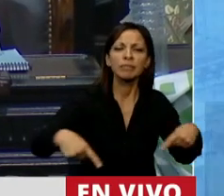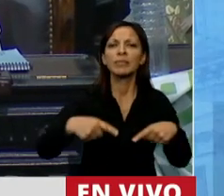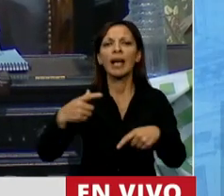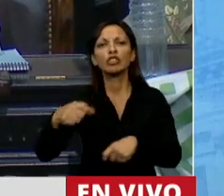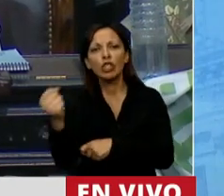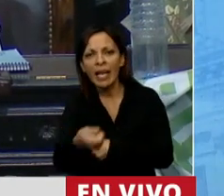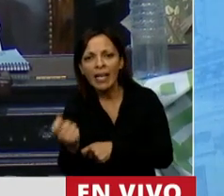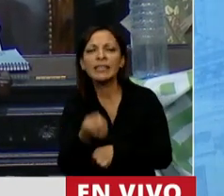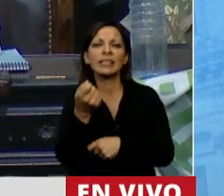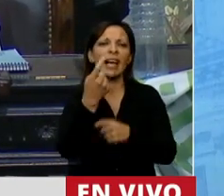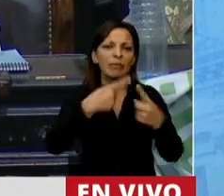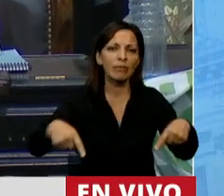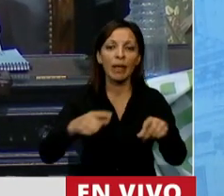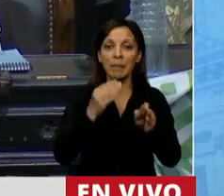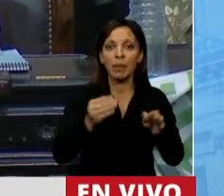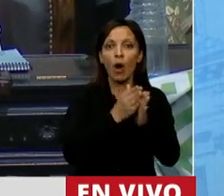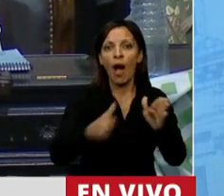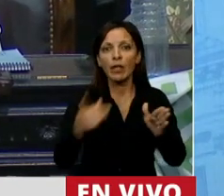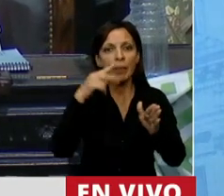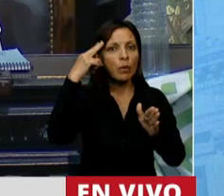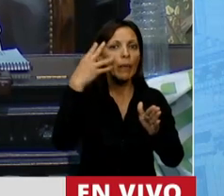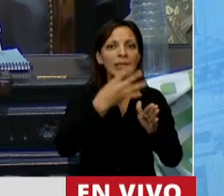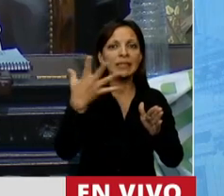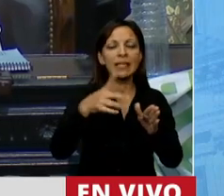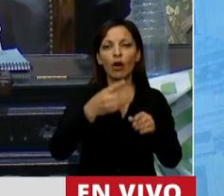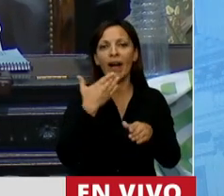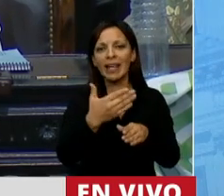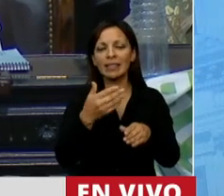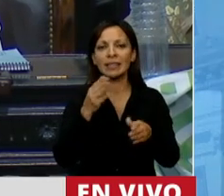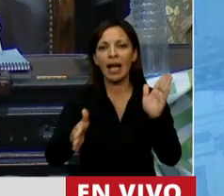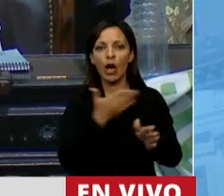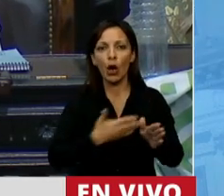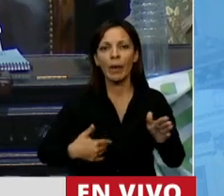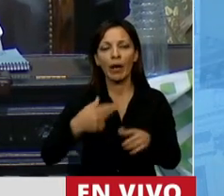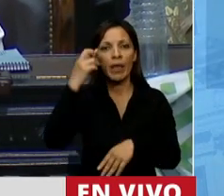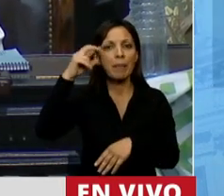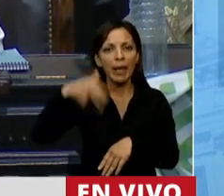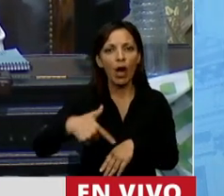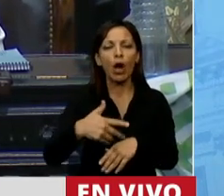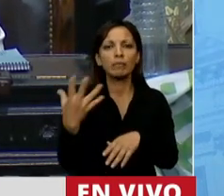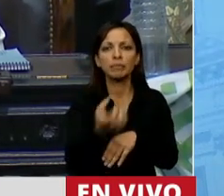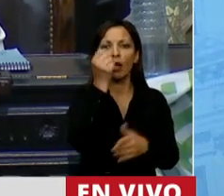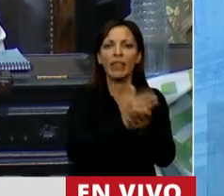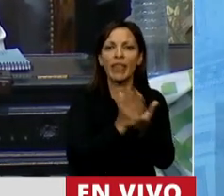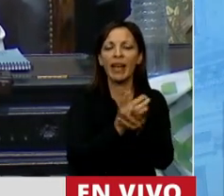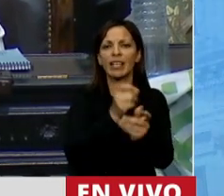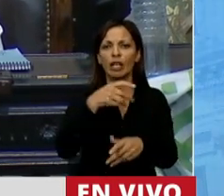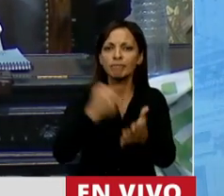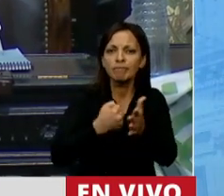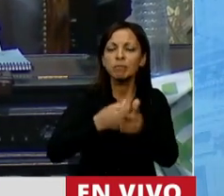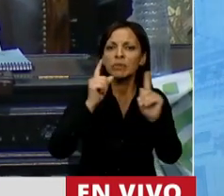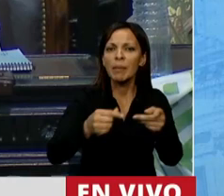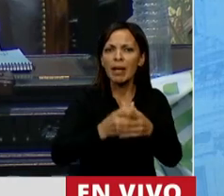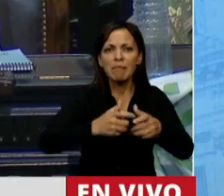los laboristas, que a partir del 45 con el peronismo en el gobierno pudieron ver concretados los derechos por los que habían luchado y ampliaron